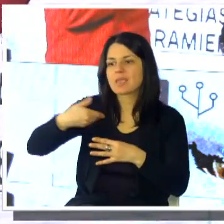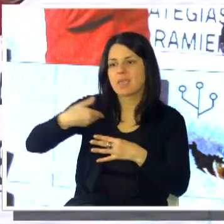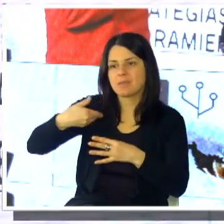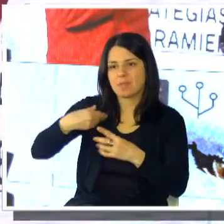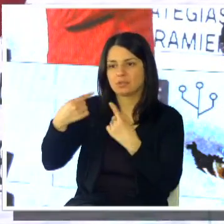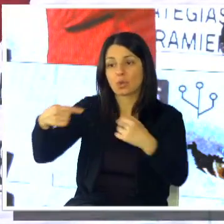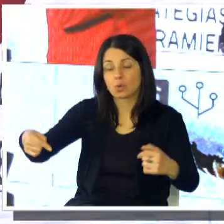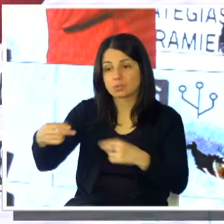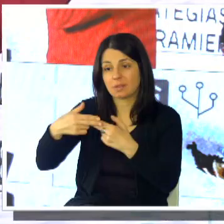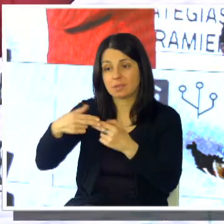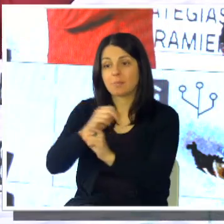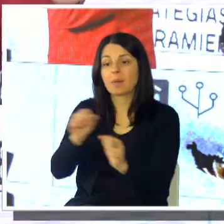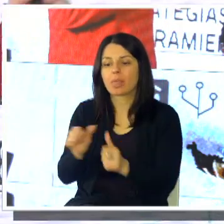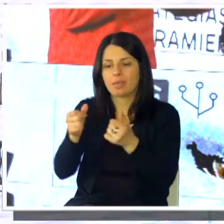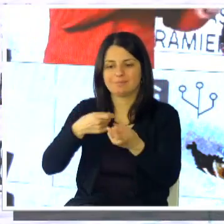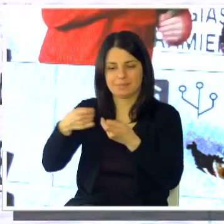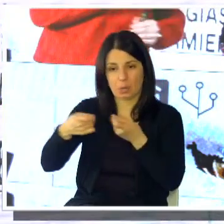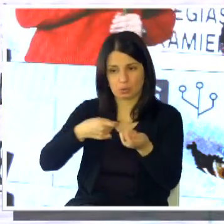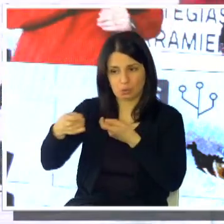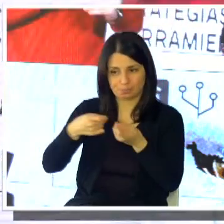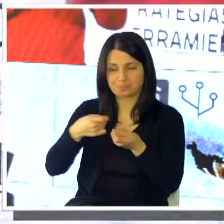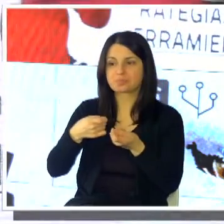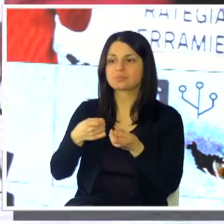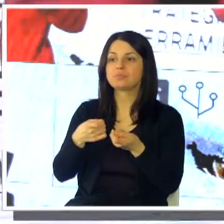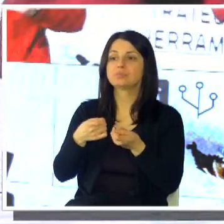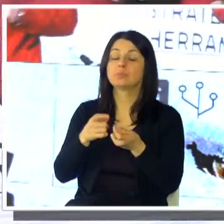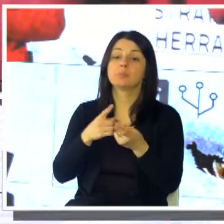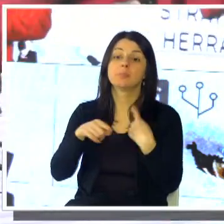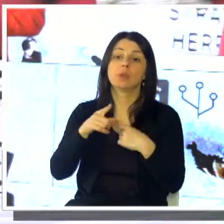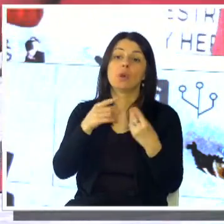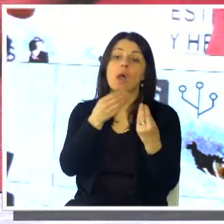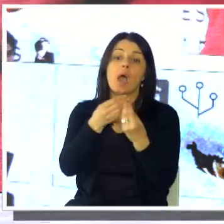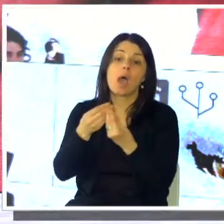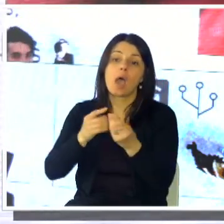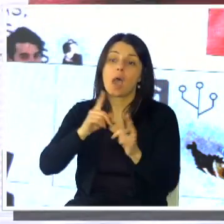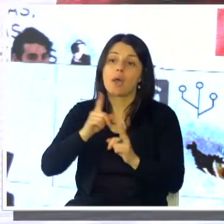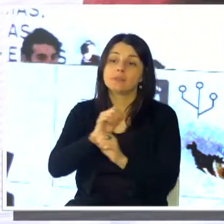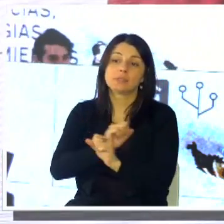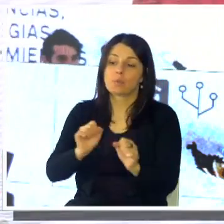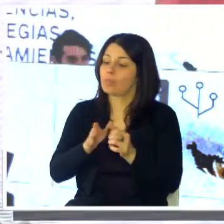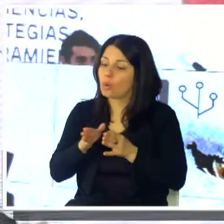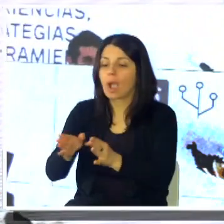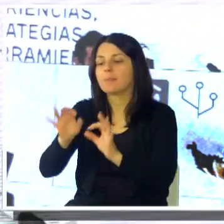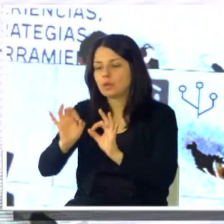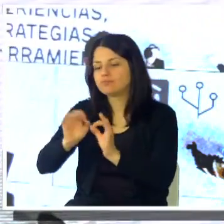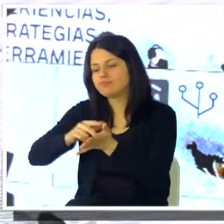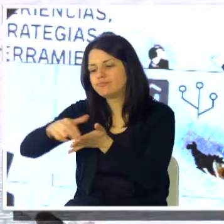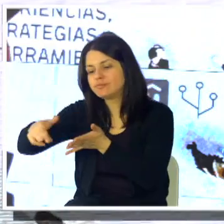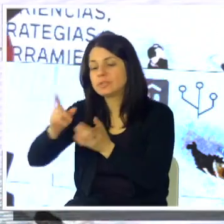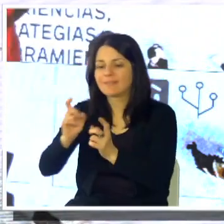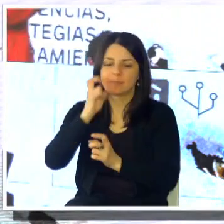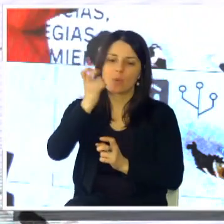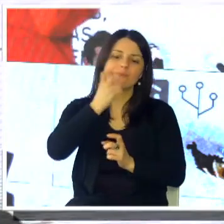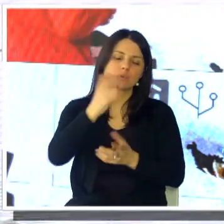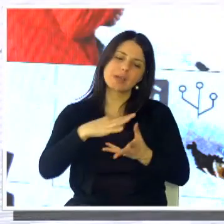las Cosas para llevar adelante un negocio. Ahora, muchas veces no podemos recorrer ese camino y tenemos que buscar